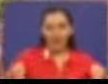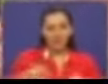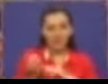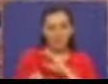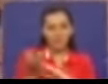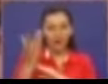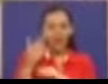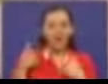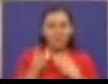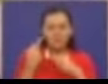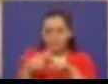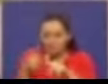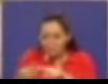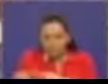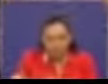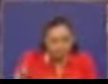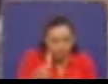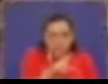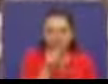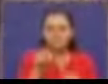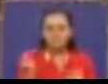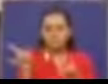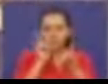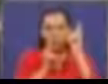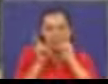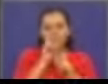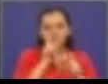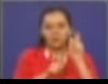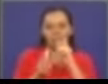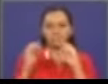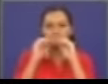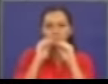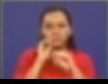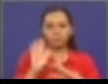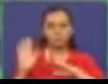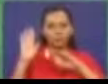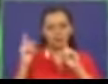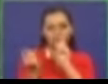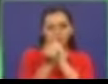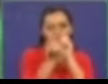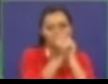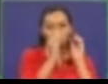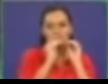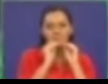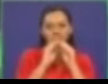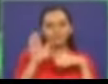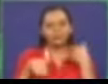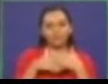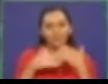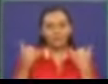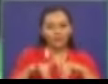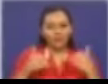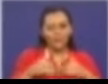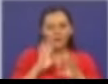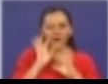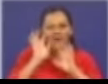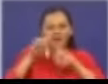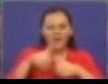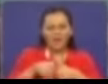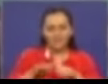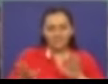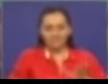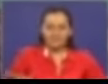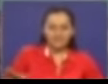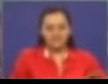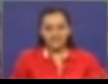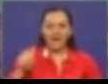fauna exótica. Este santuario sigue atrayendo a los viajeros con la promesa de encuentros con juguetones leones marinos y llamativos piqueros de